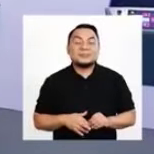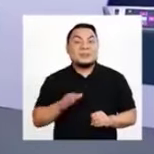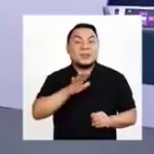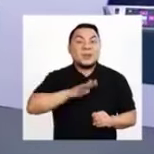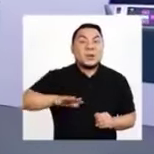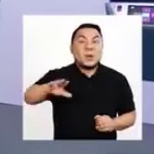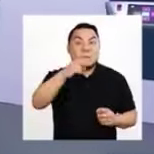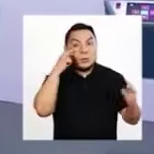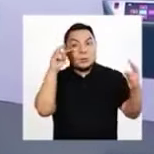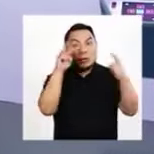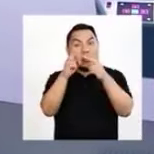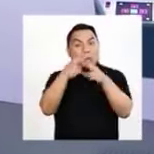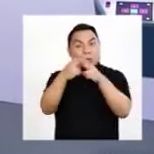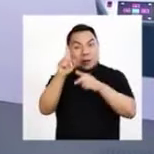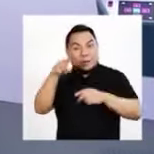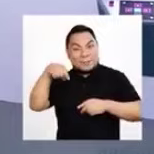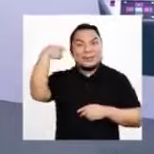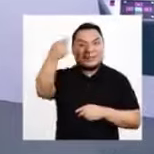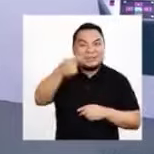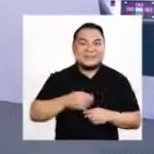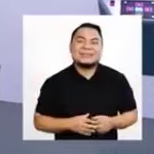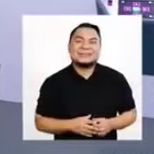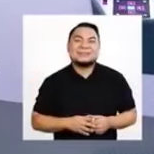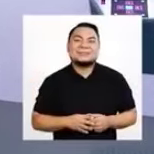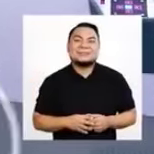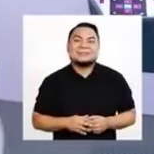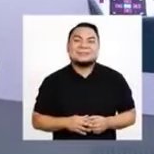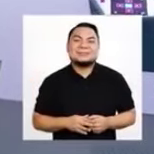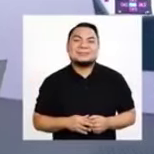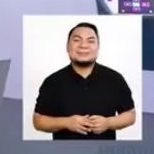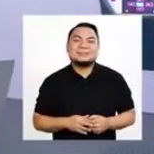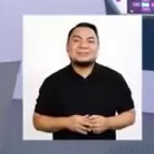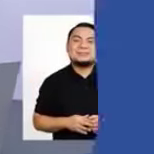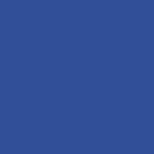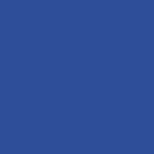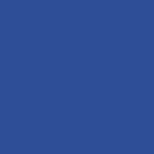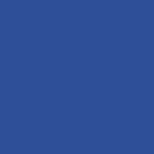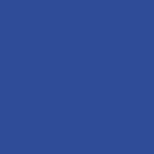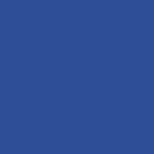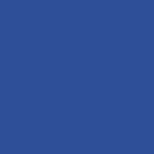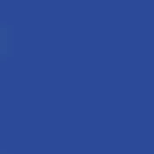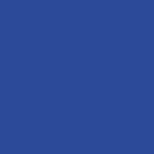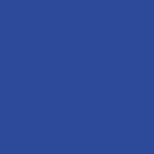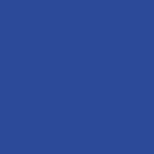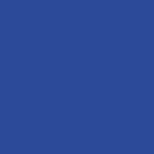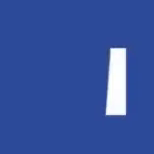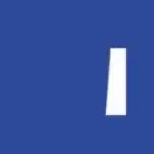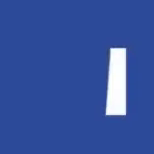¡Nos vemos pronto!